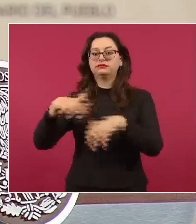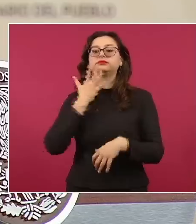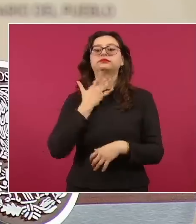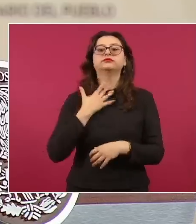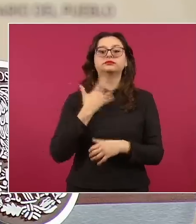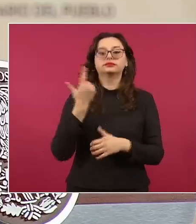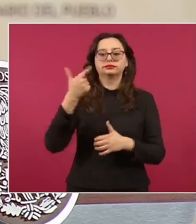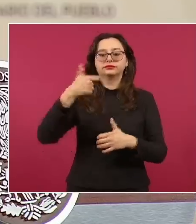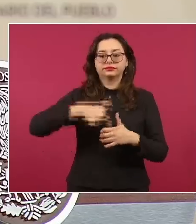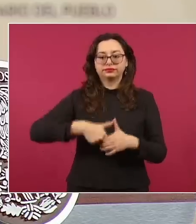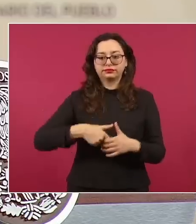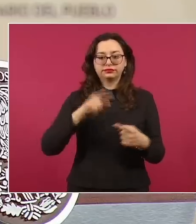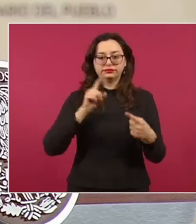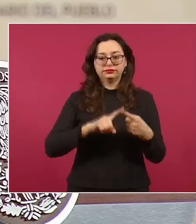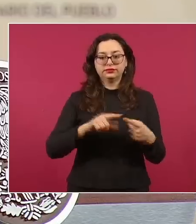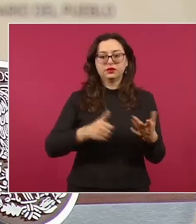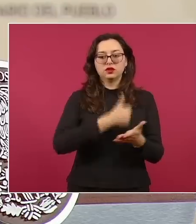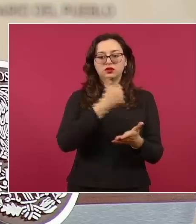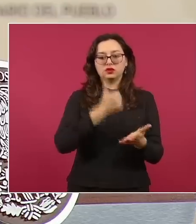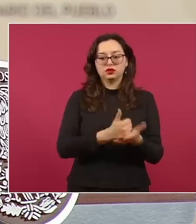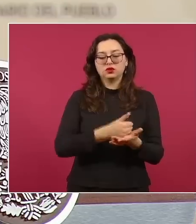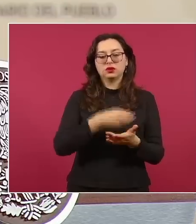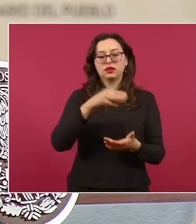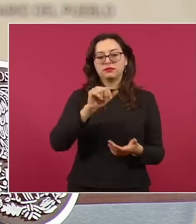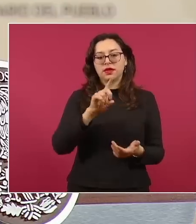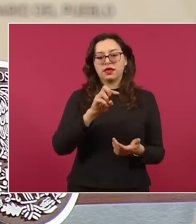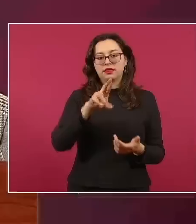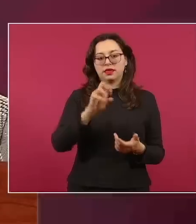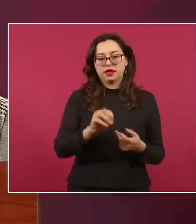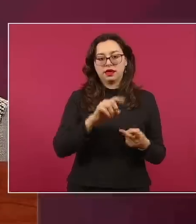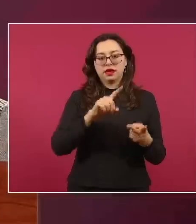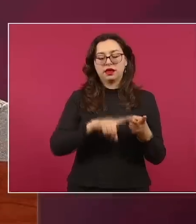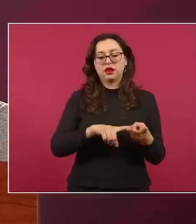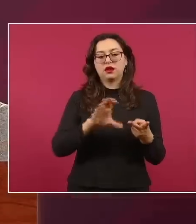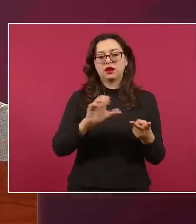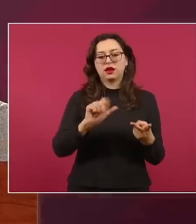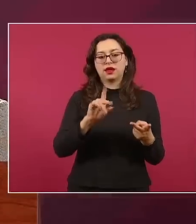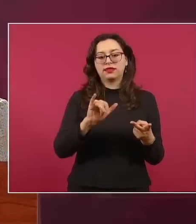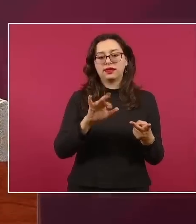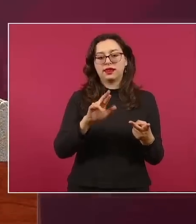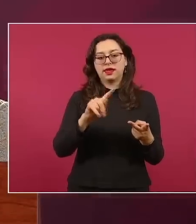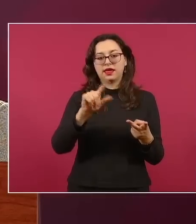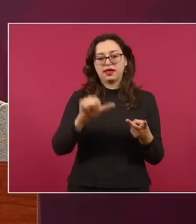ubicadas en Ciudad Madero, Tamaulipas, en Cadereyta,